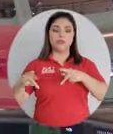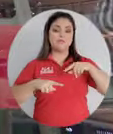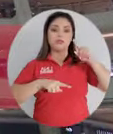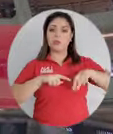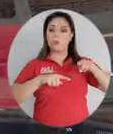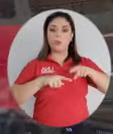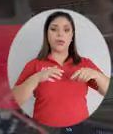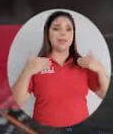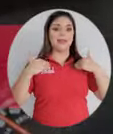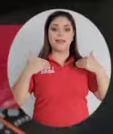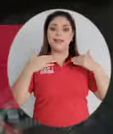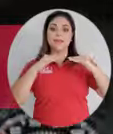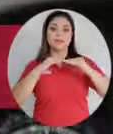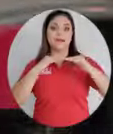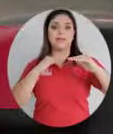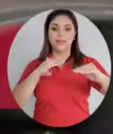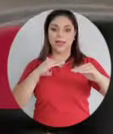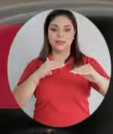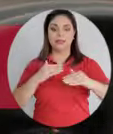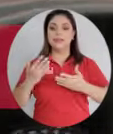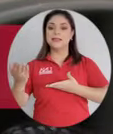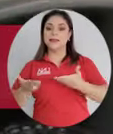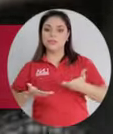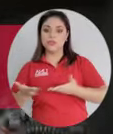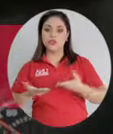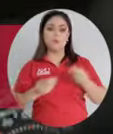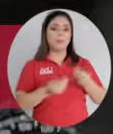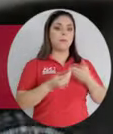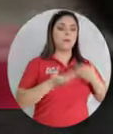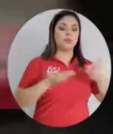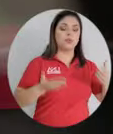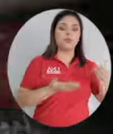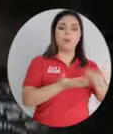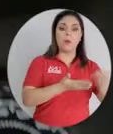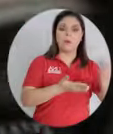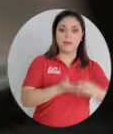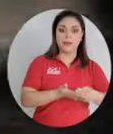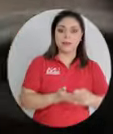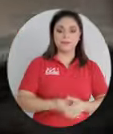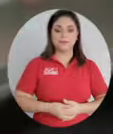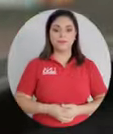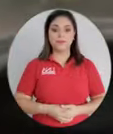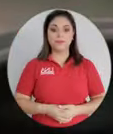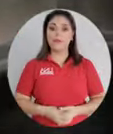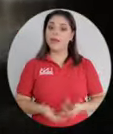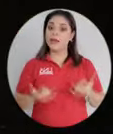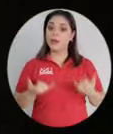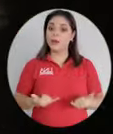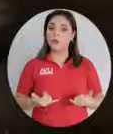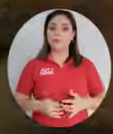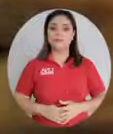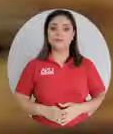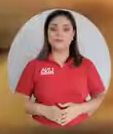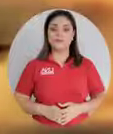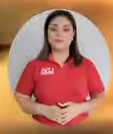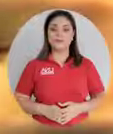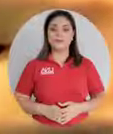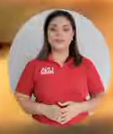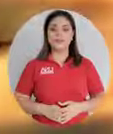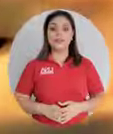generó, ¿verdad?, que las personas no pudieran tener estabilidad en los bienes y servicios que compran ni en los bienes y servicios que